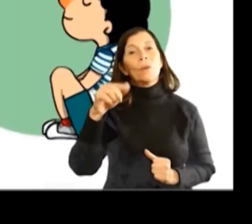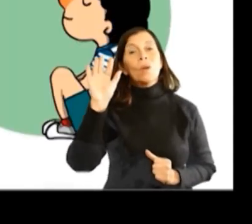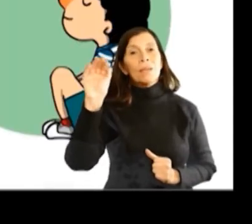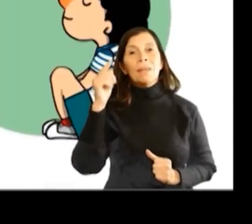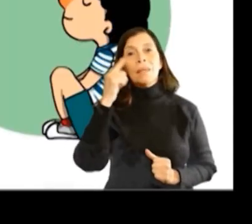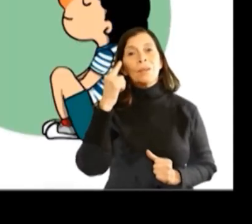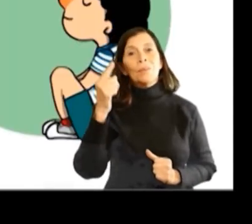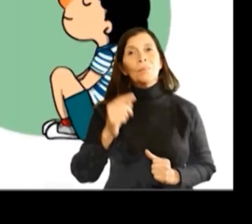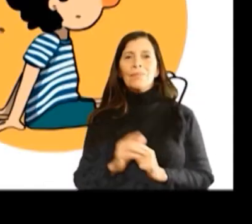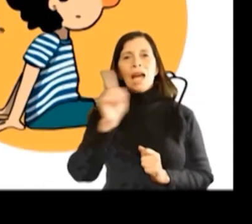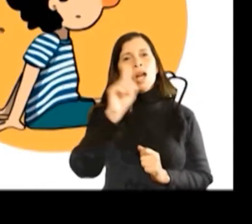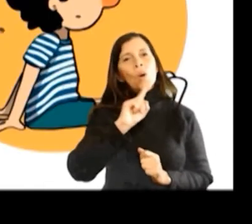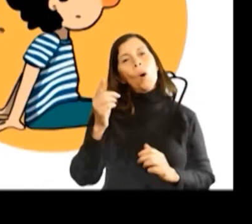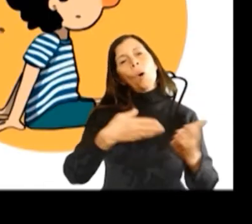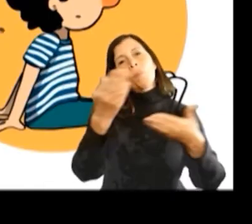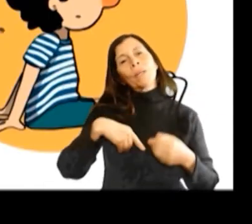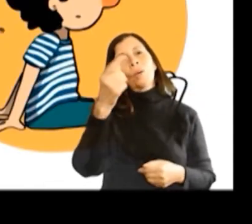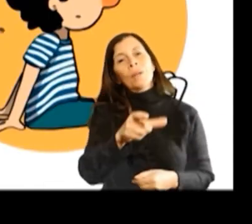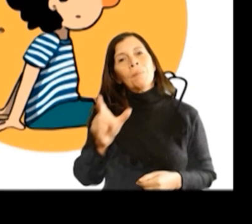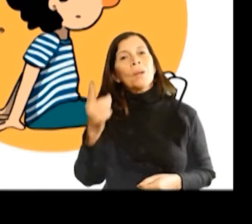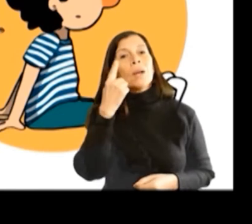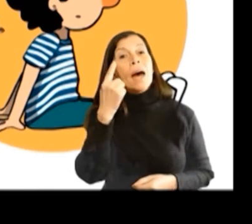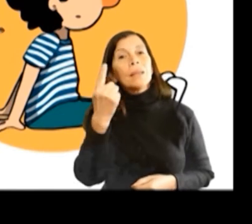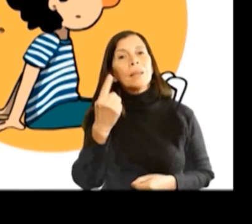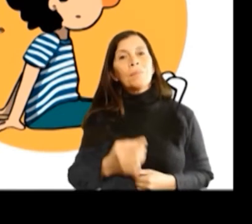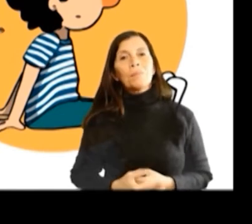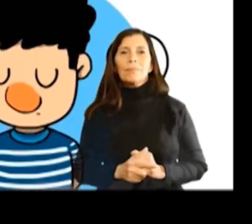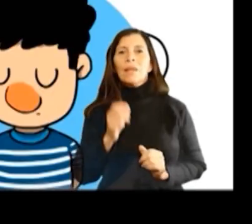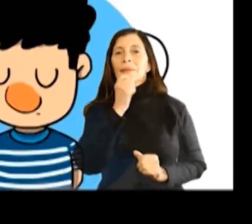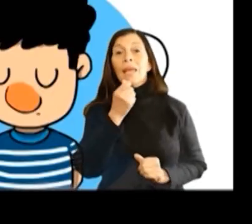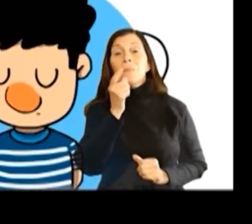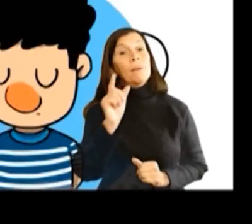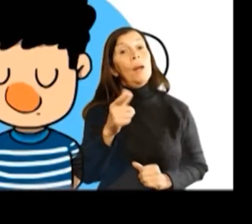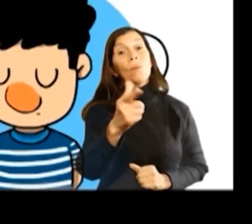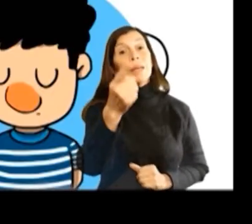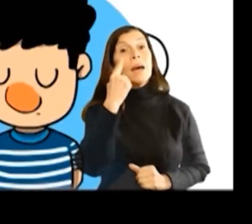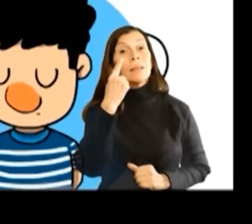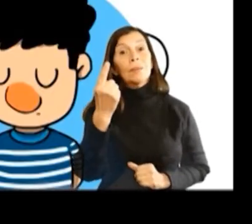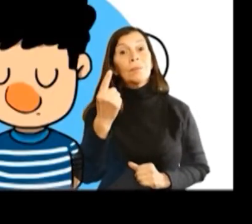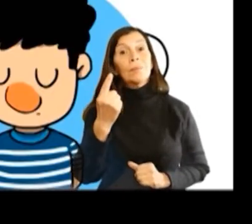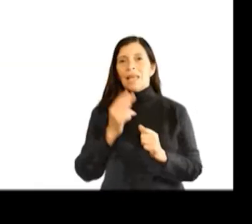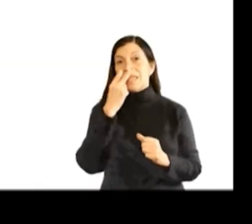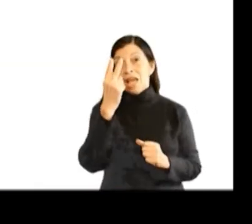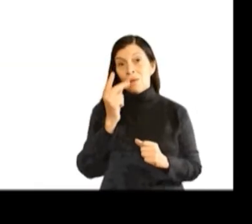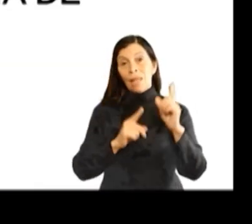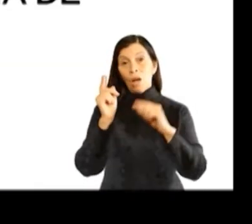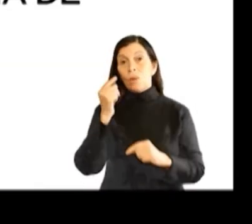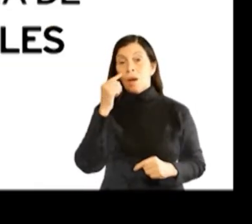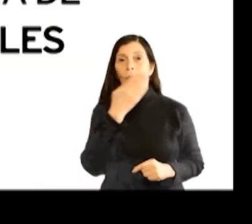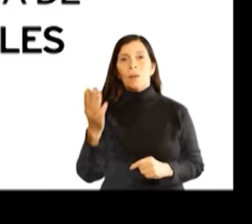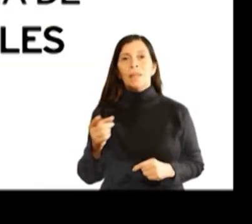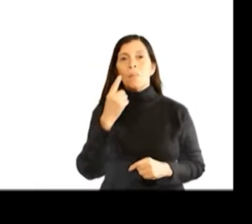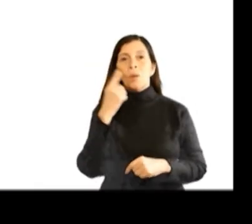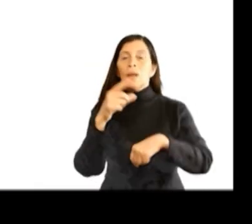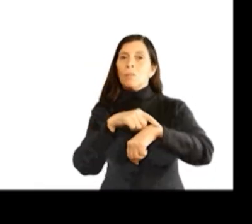cuando lo llamas, alerta. Si no comparte su interés con otro, alerta. Si no dice ninguna palabra, alerta. Si ves alguna